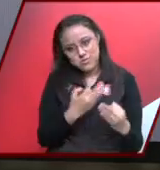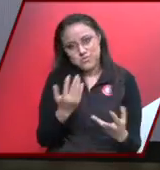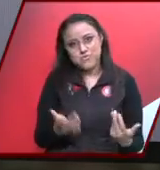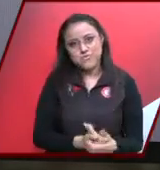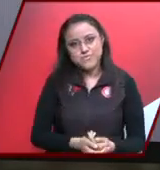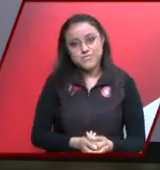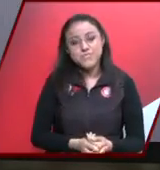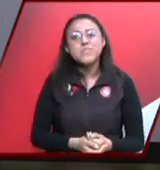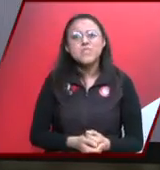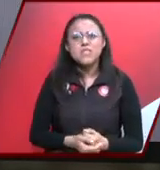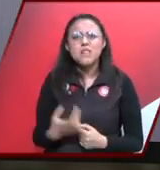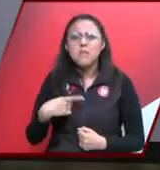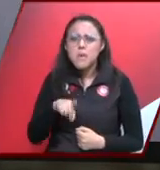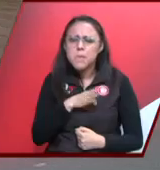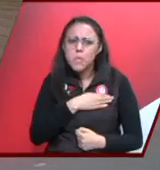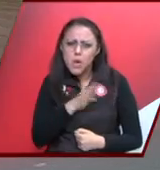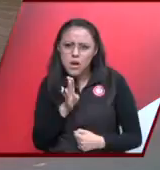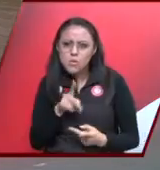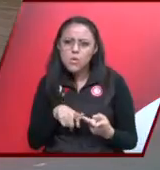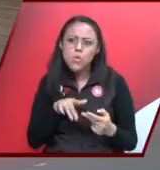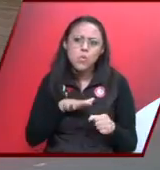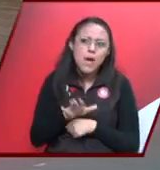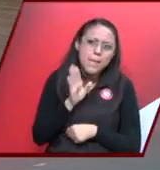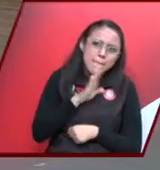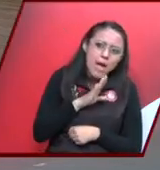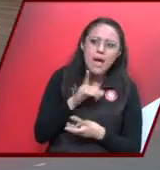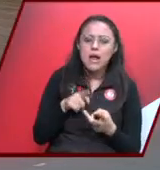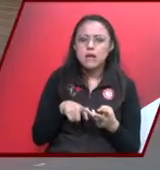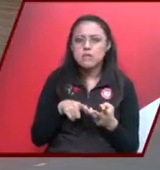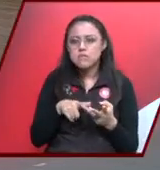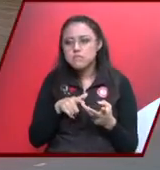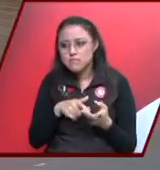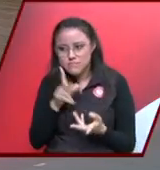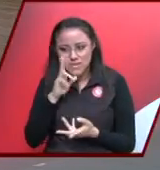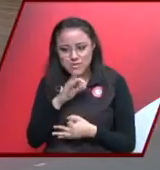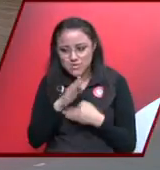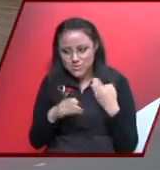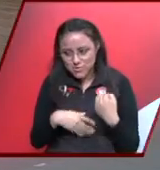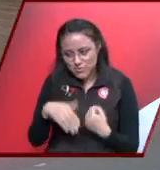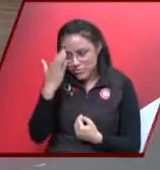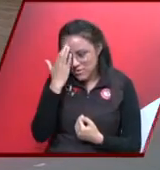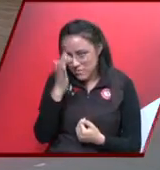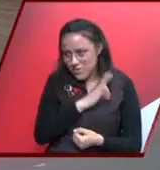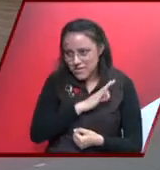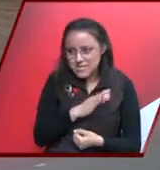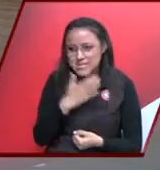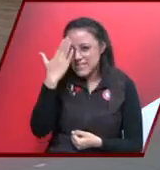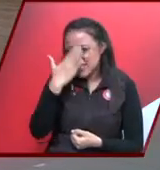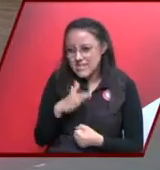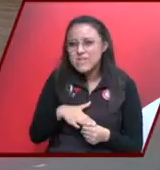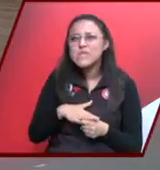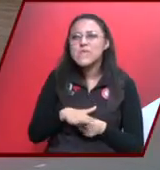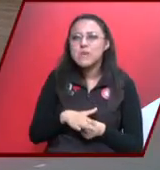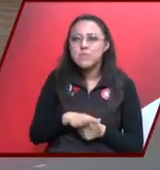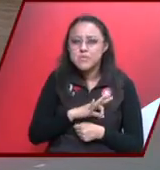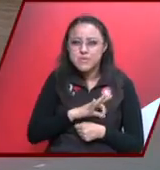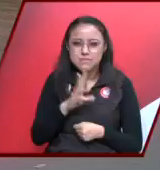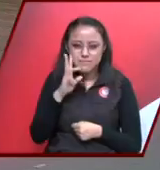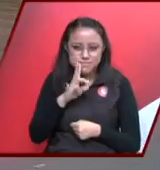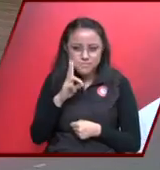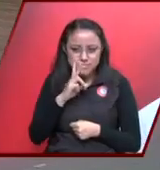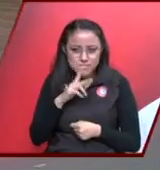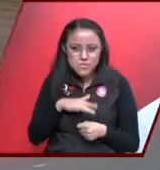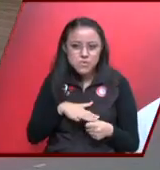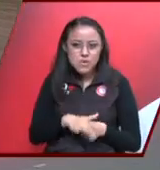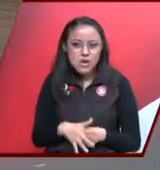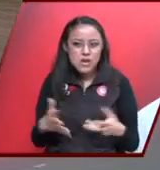decir, ¿qué es lo que tenemos bueno? ¿Cuáles son nuestras debilidades? Y entonces, con ese conocimiento, pues, podremos saber cómo enfrentar lo que se nos